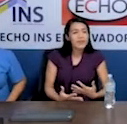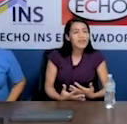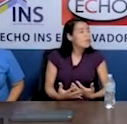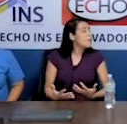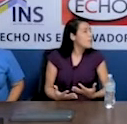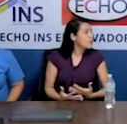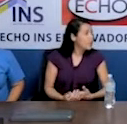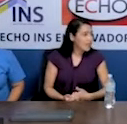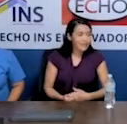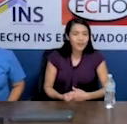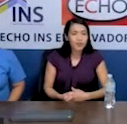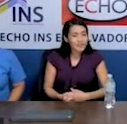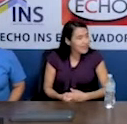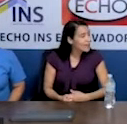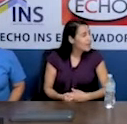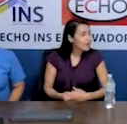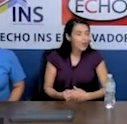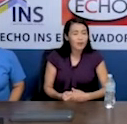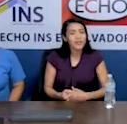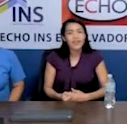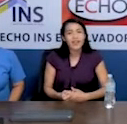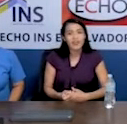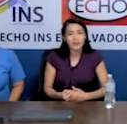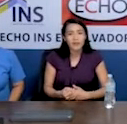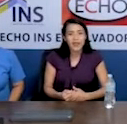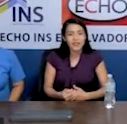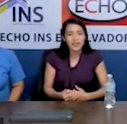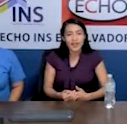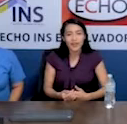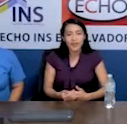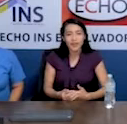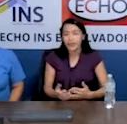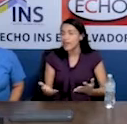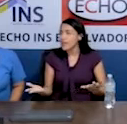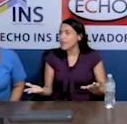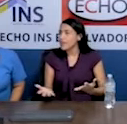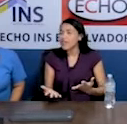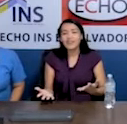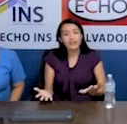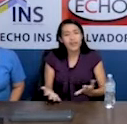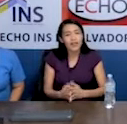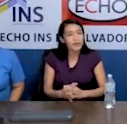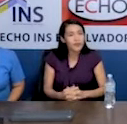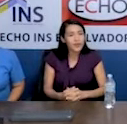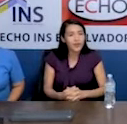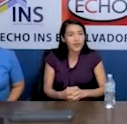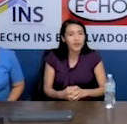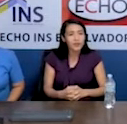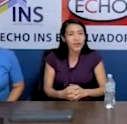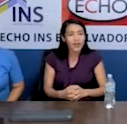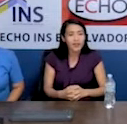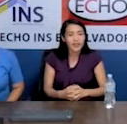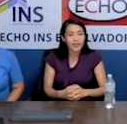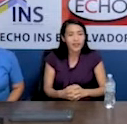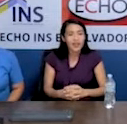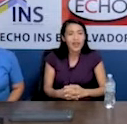Pues realmente el tema me emociona, debo decirlo, la unidad de emergencia creo que se van a identificar conmigo, es